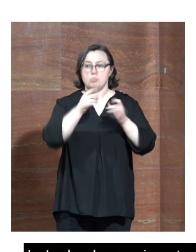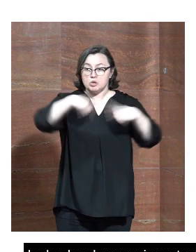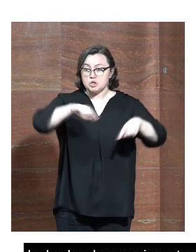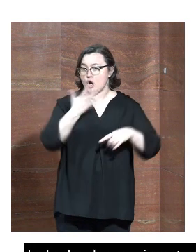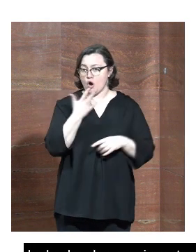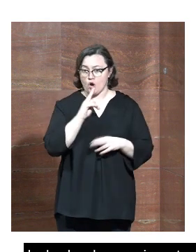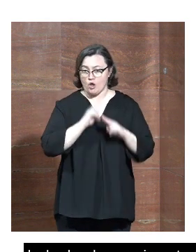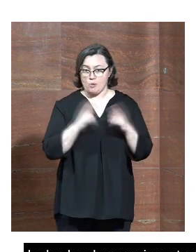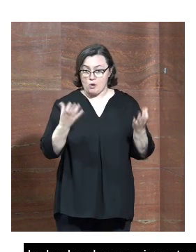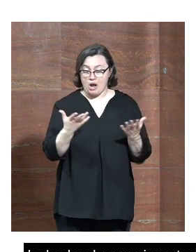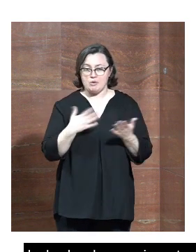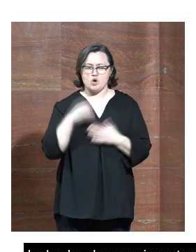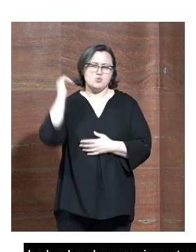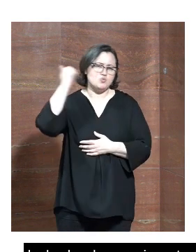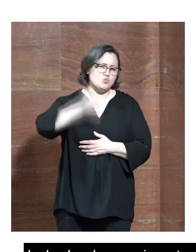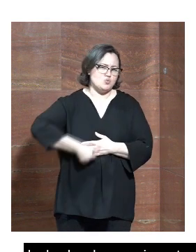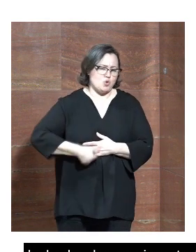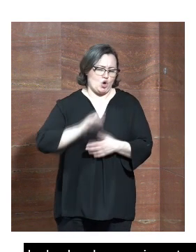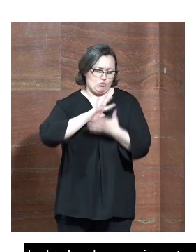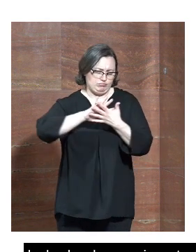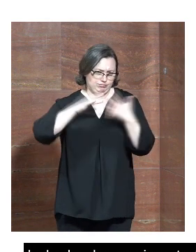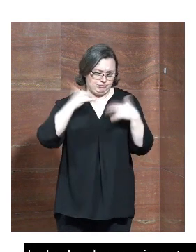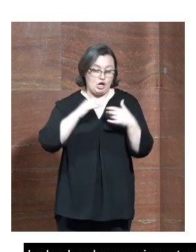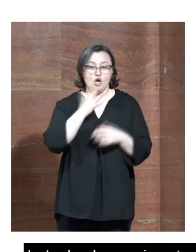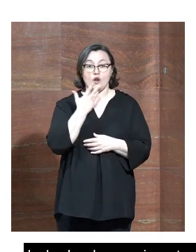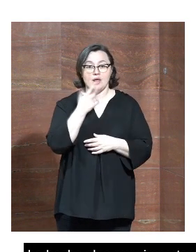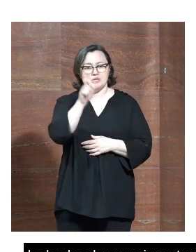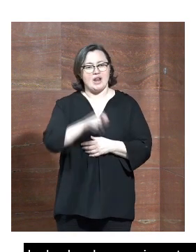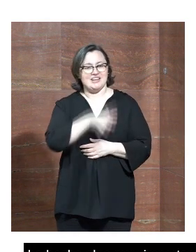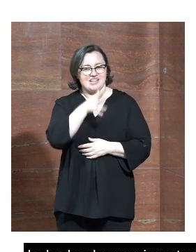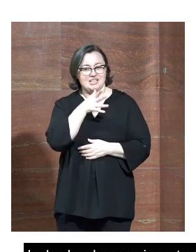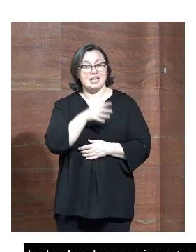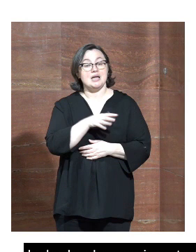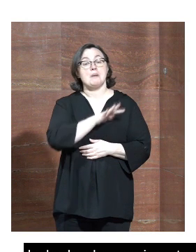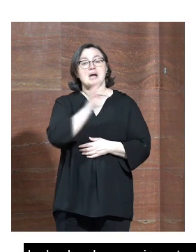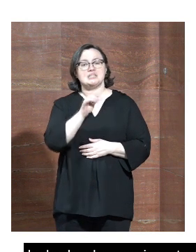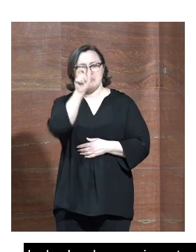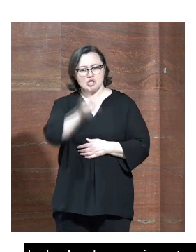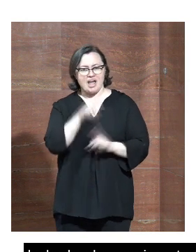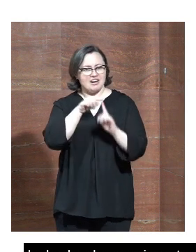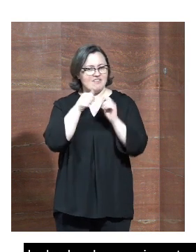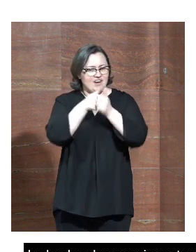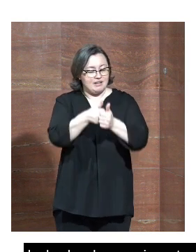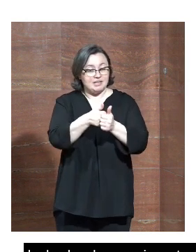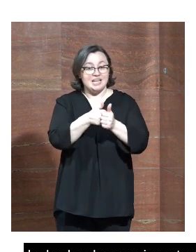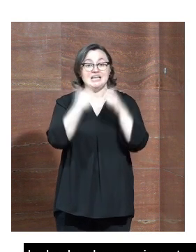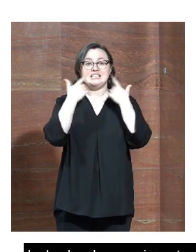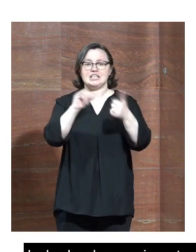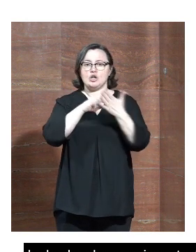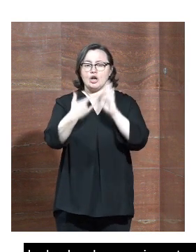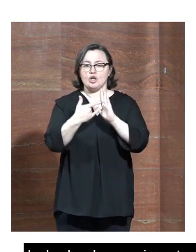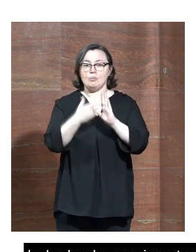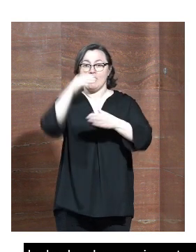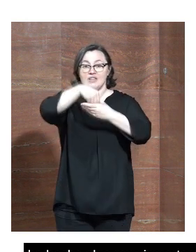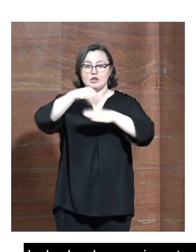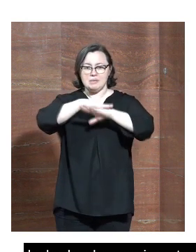vosotros no le conozcáis, yo le conozco desde hace muchos años. Aparte de una persona excelente, es uno de los mayores referentes en el sector tecnológico